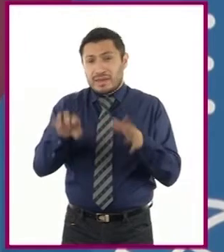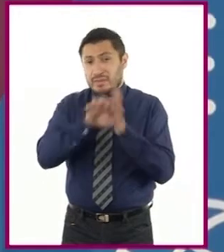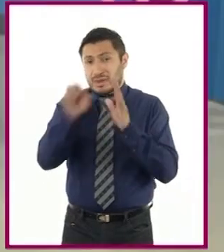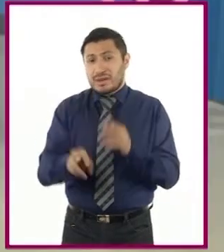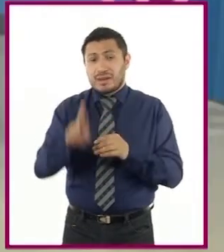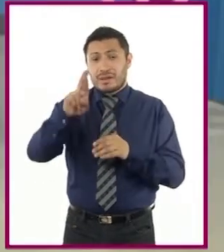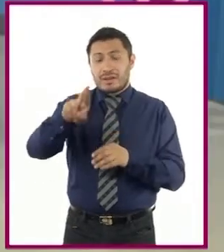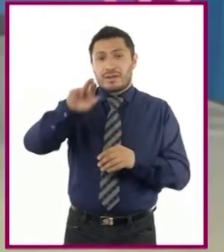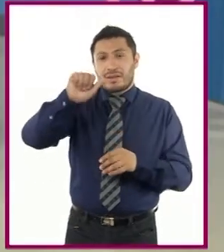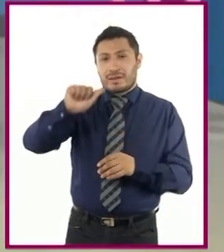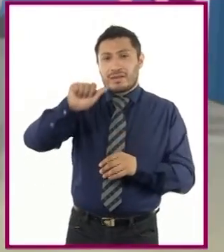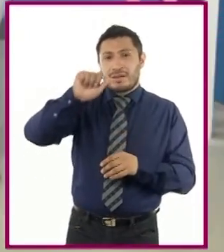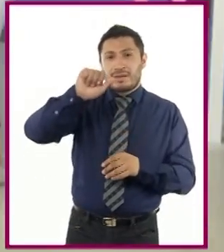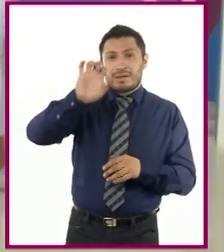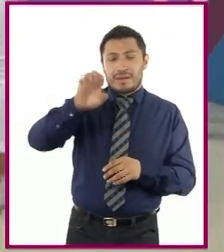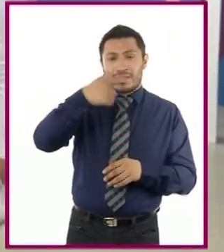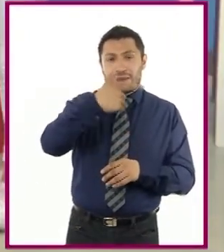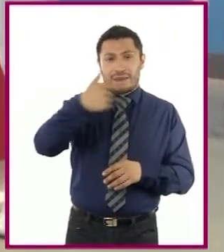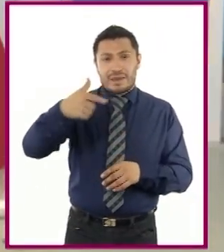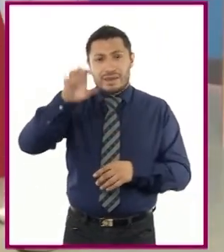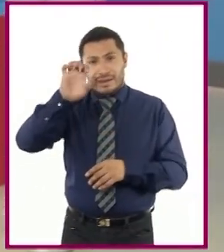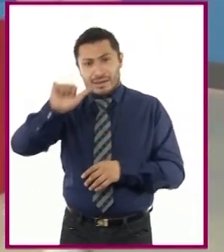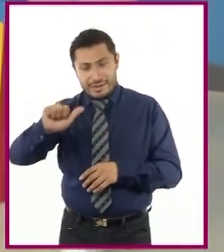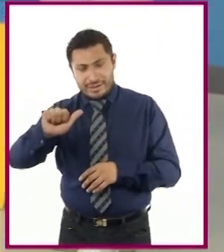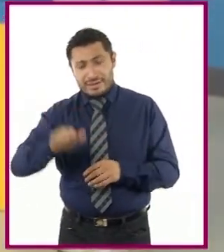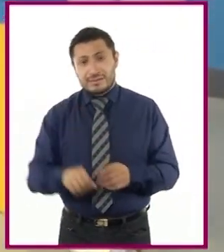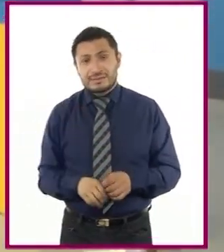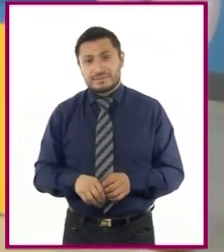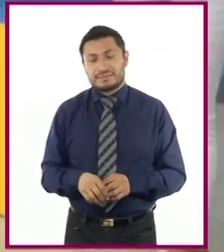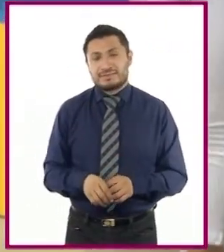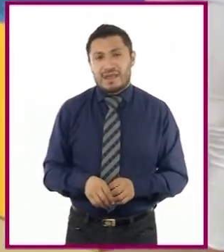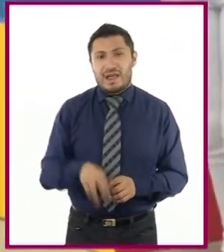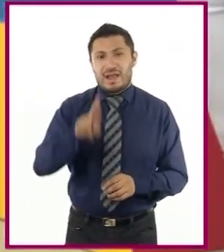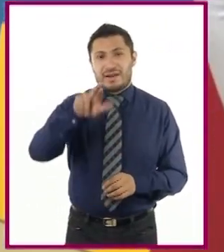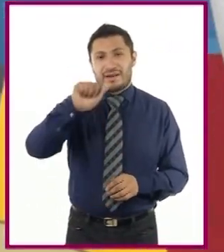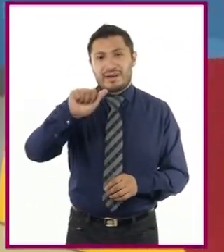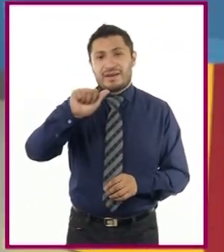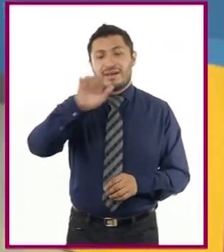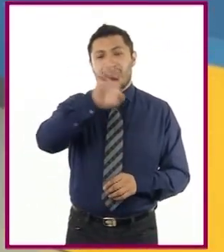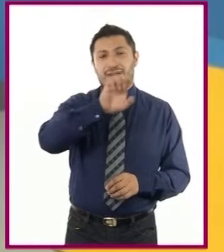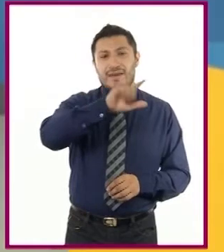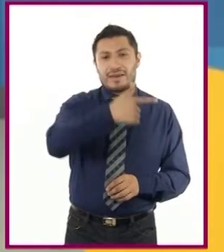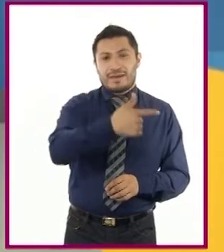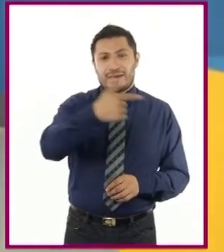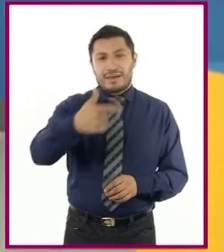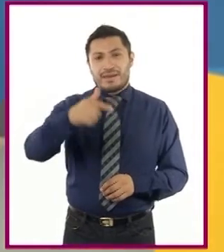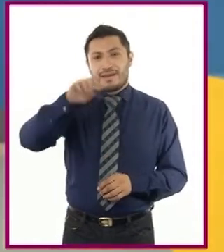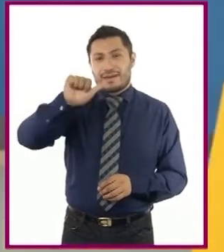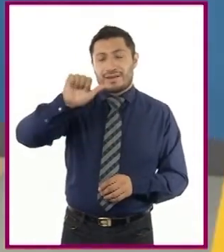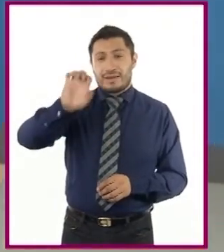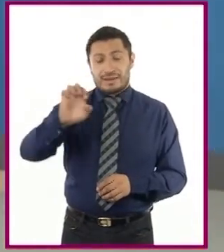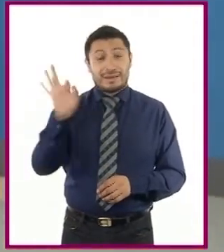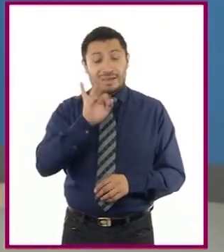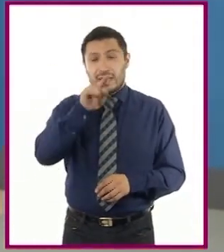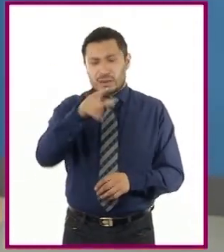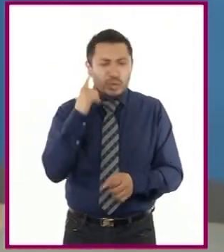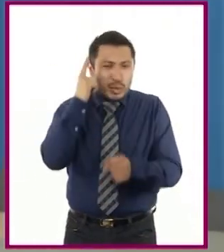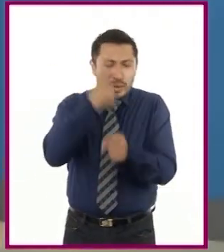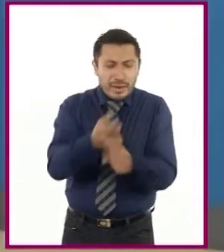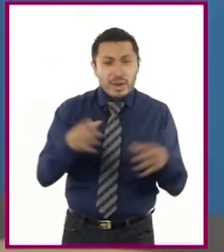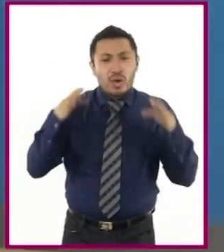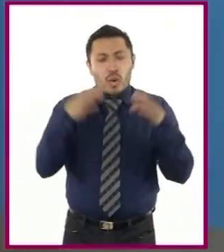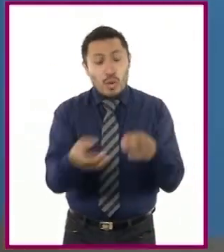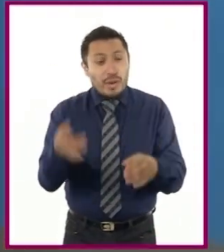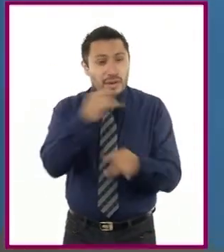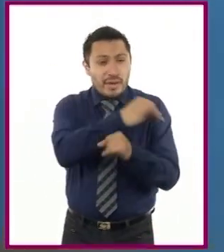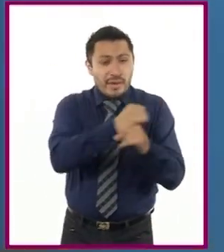reggae. Tal vez podrían ver el origen de la música que hay en su comunidad e investigar si tiene influencia de